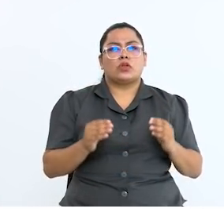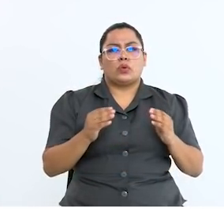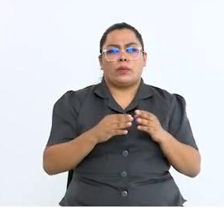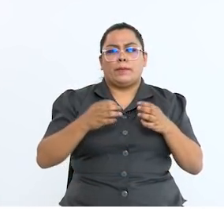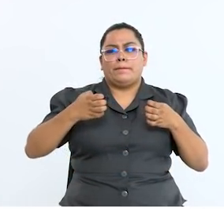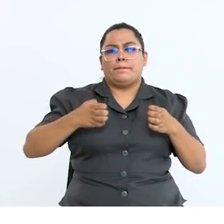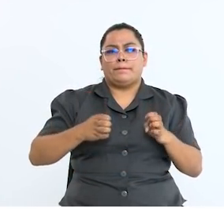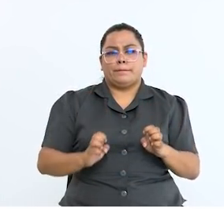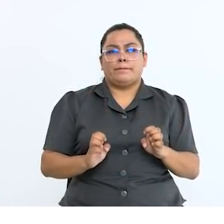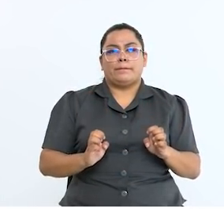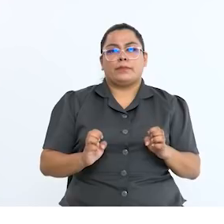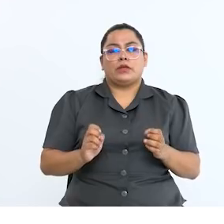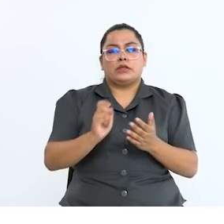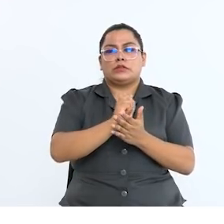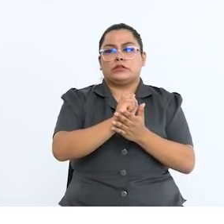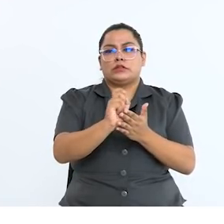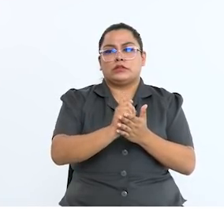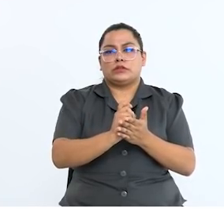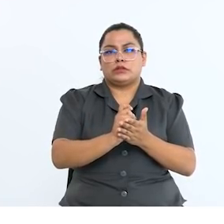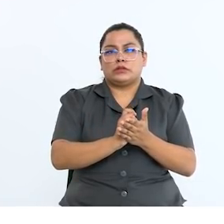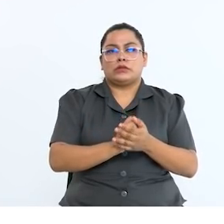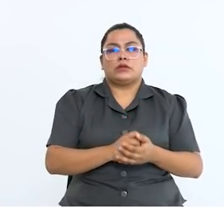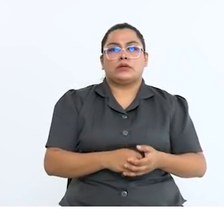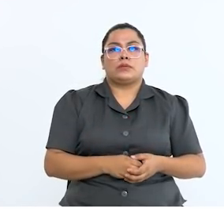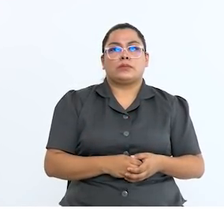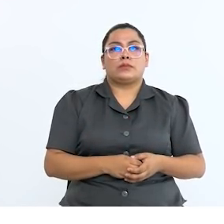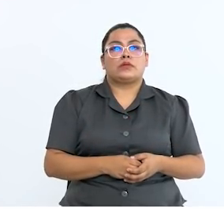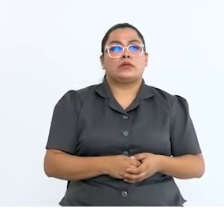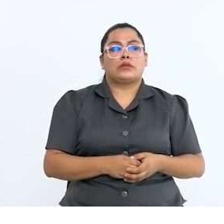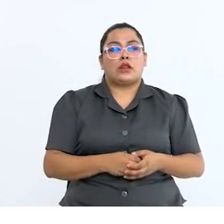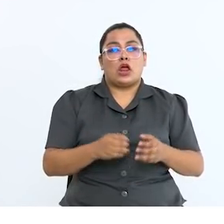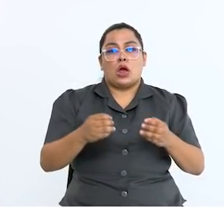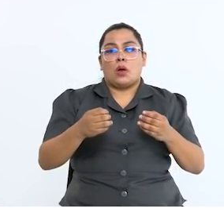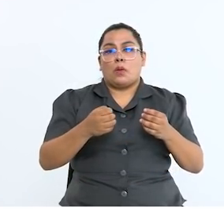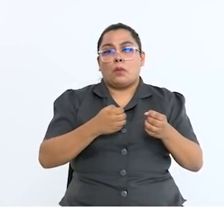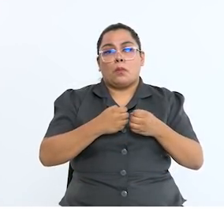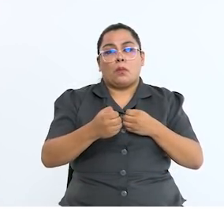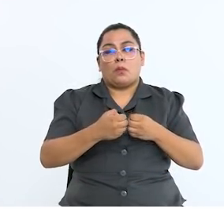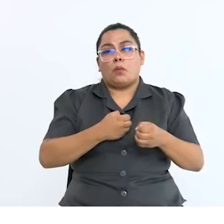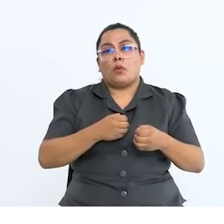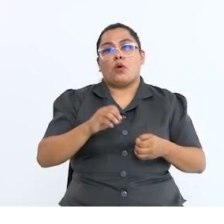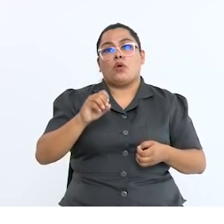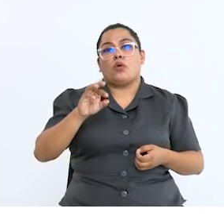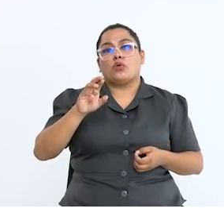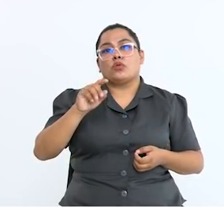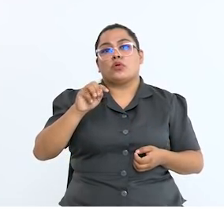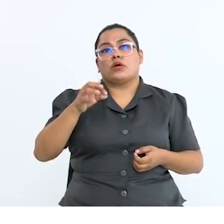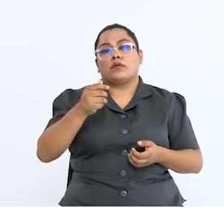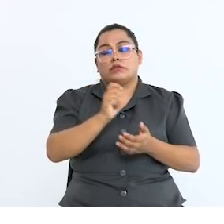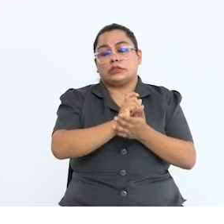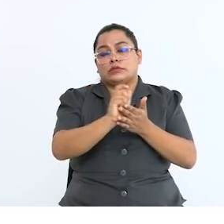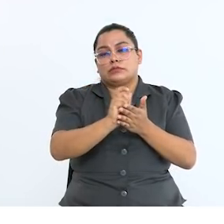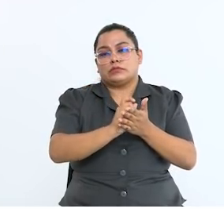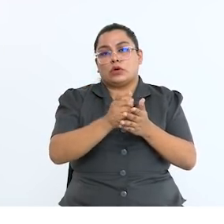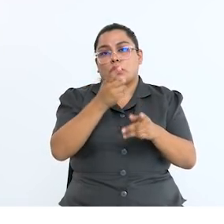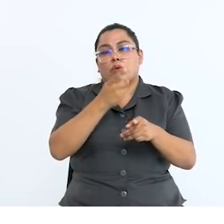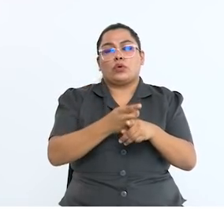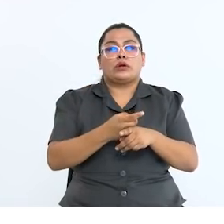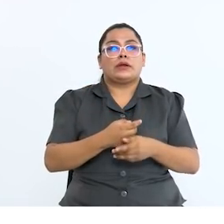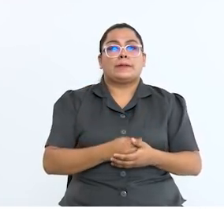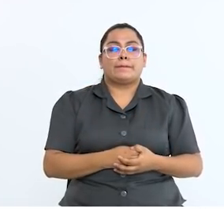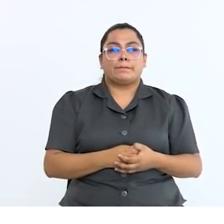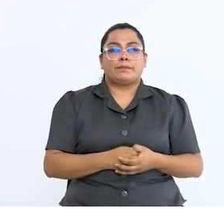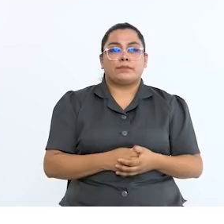auténtica y estrategias de escritura, nociones de la ortografía, para luego conectar con el segundo